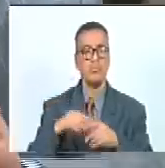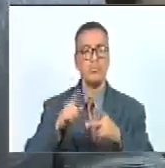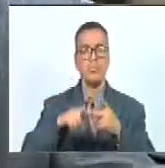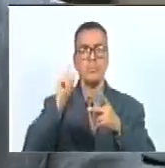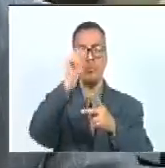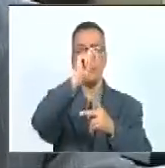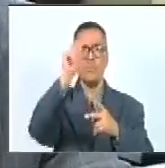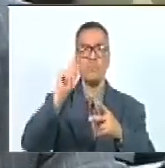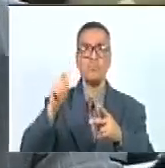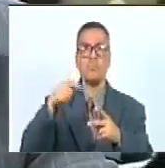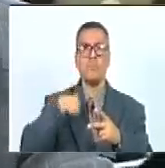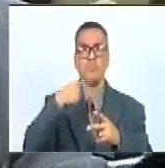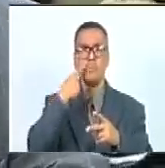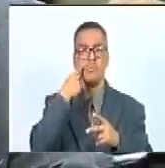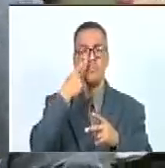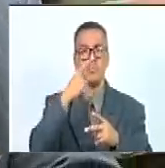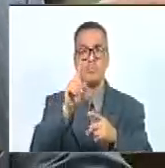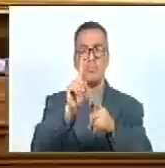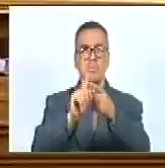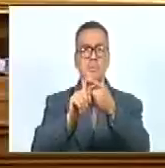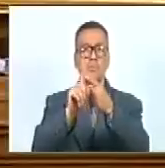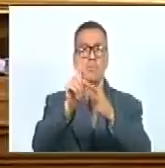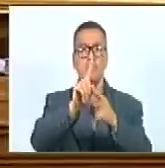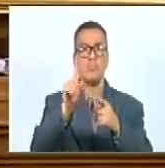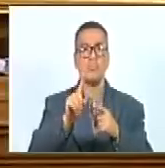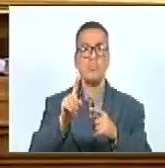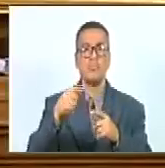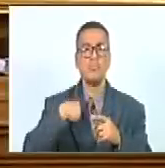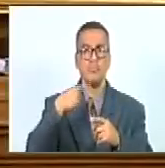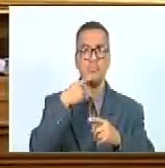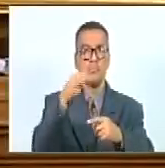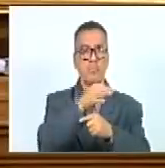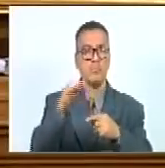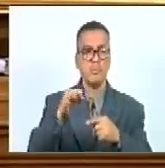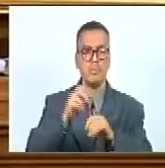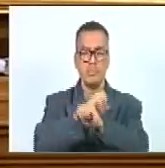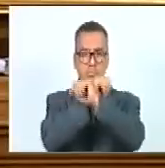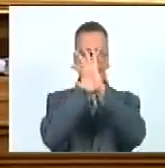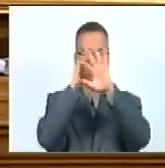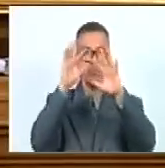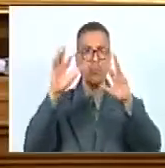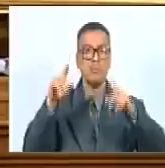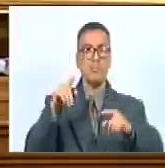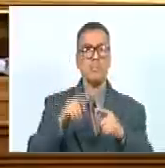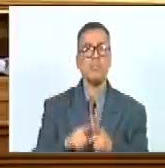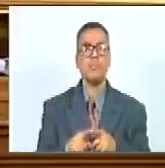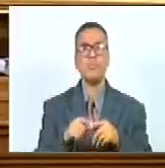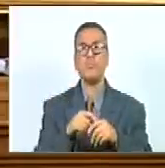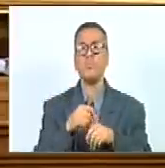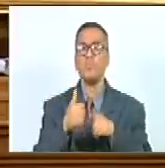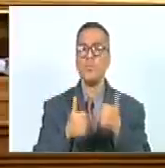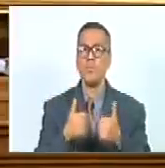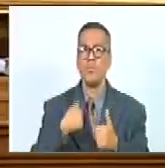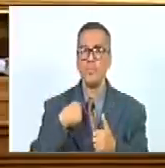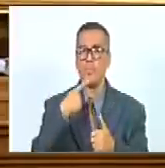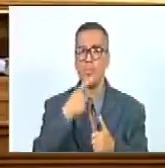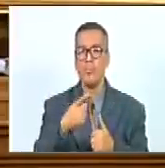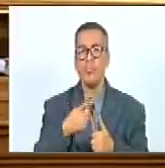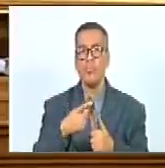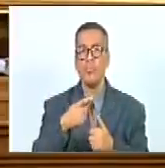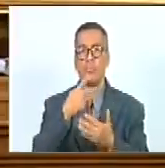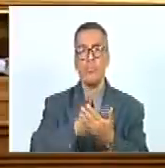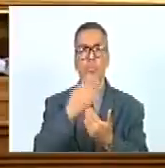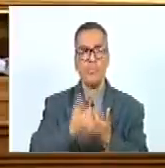mancha, usted está viendo es el dedo. Queda perfectamente claro cuál fue el planteamiento y